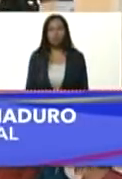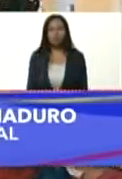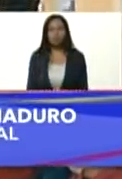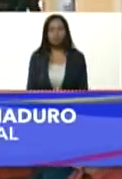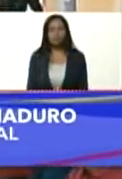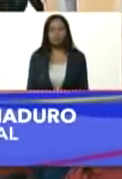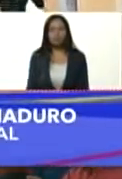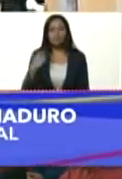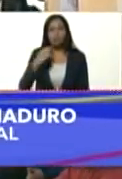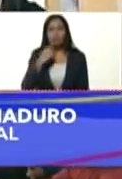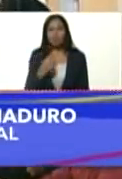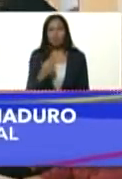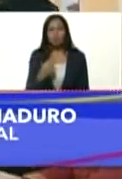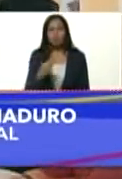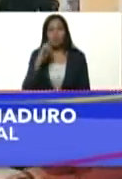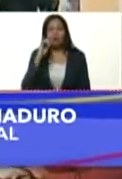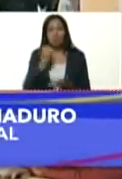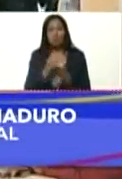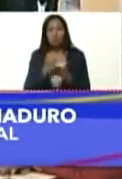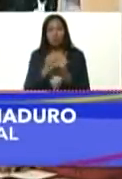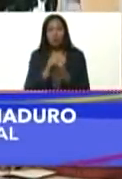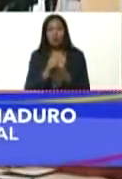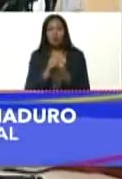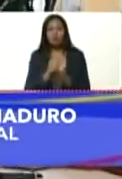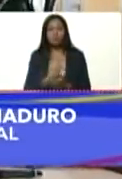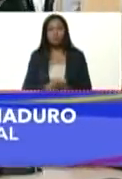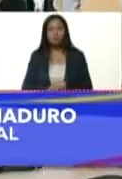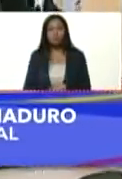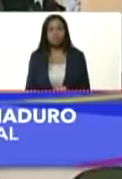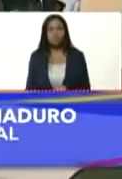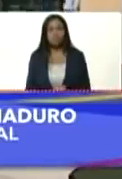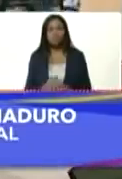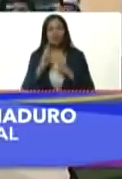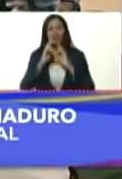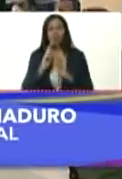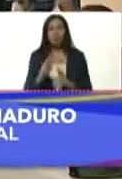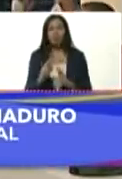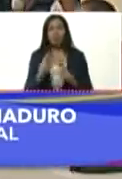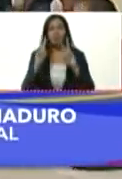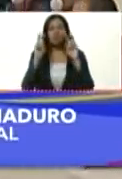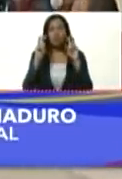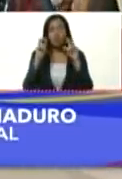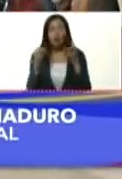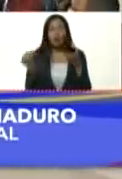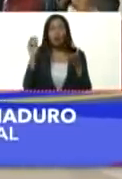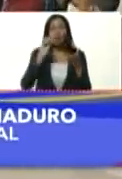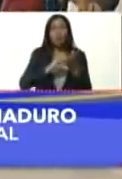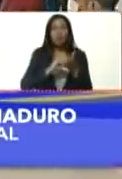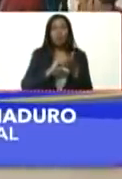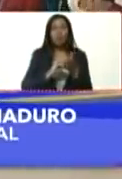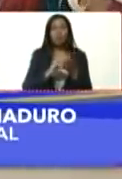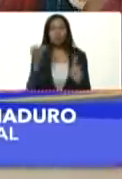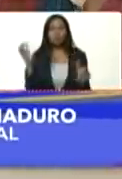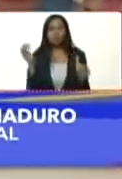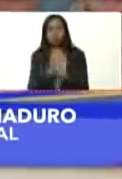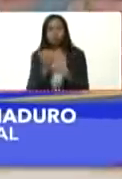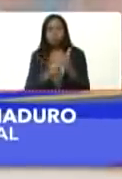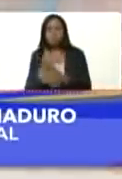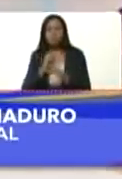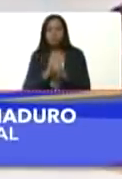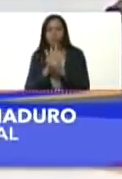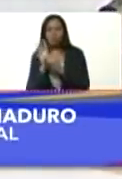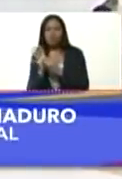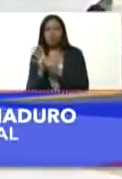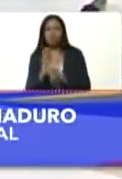tengo que decir que las pruebas han dado como resultados nuevos casos detectados de